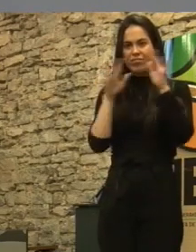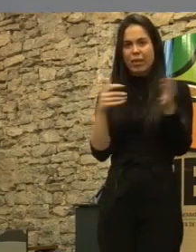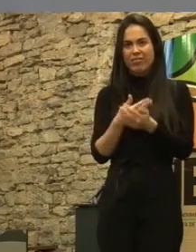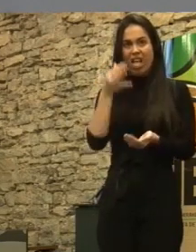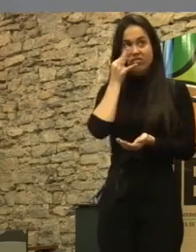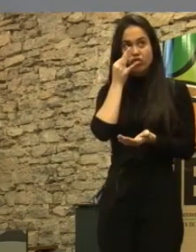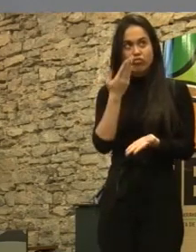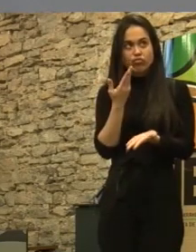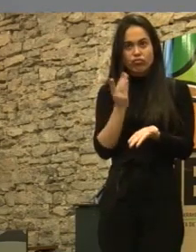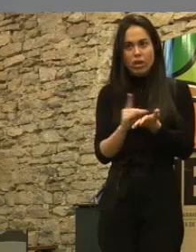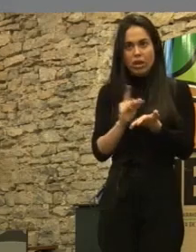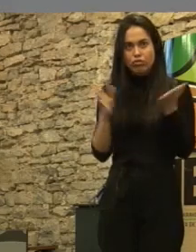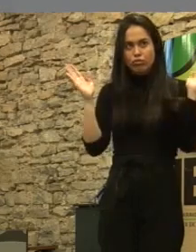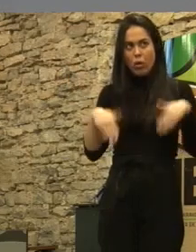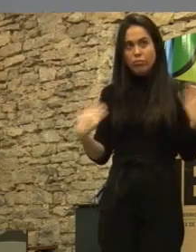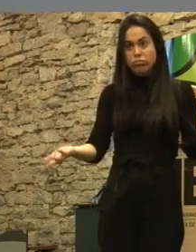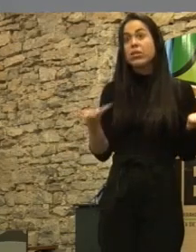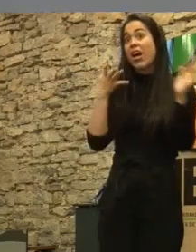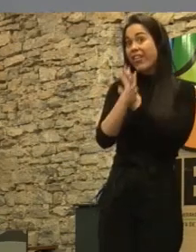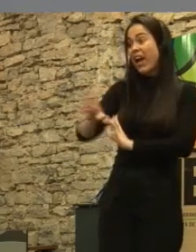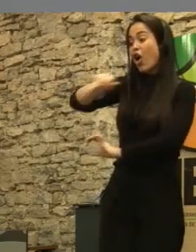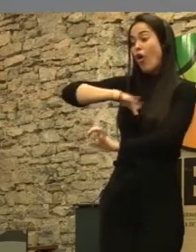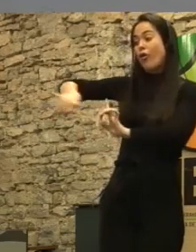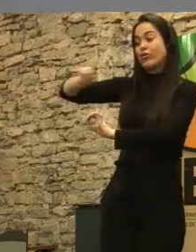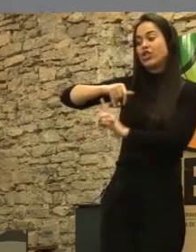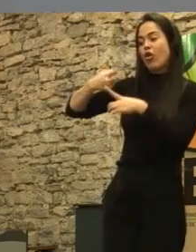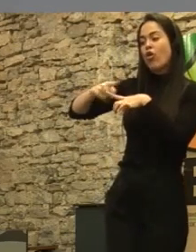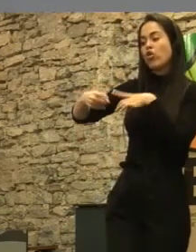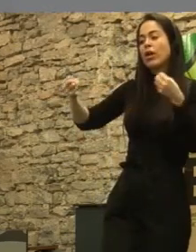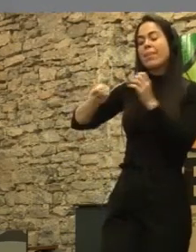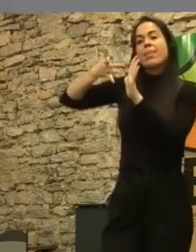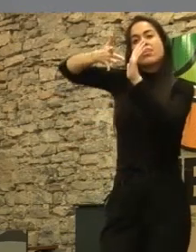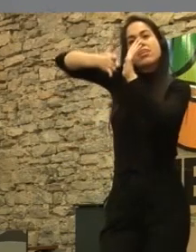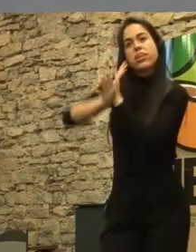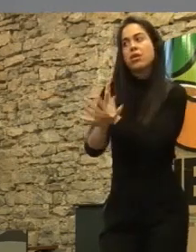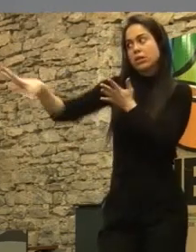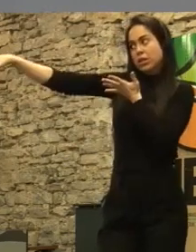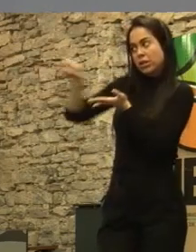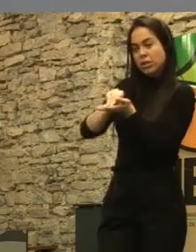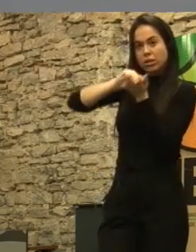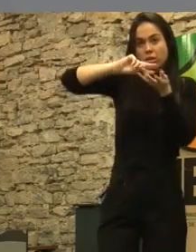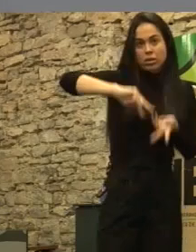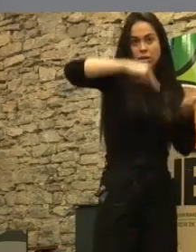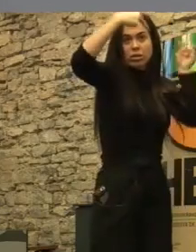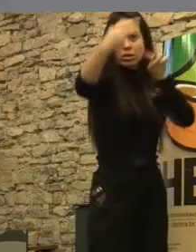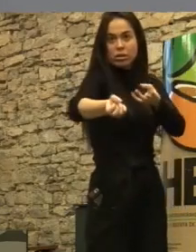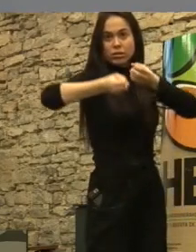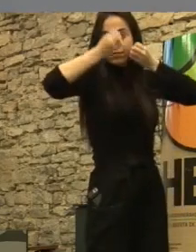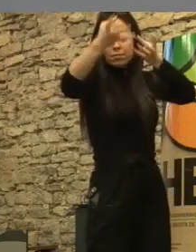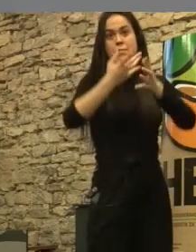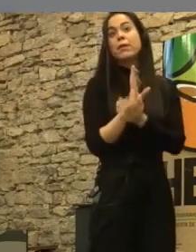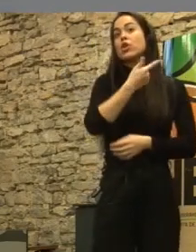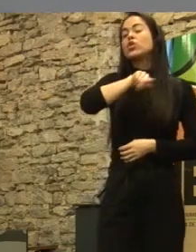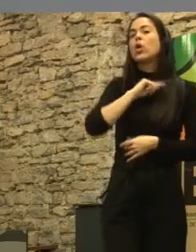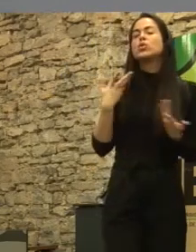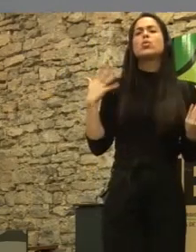y con datos, pero sí explicas con la definición oficial, con no sé qué, ¿verdad? Aquí, para esto también nos ayuda la gente, después os explicaré cómo. Ahora os explicaré cómo usamos la comunidad y cómo Maldita. En